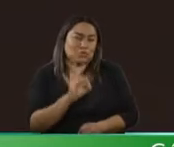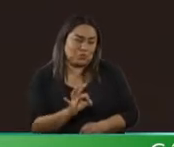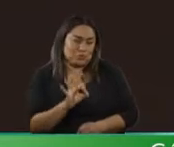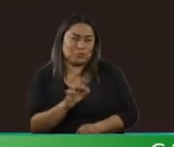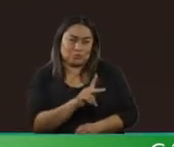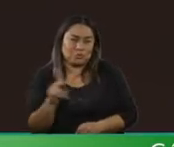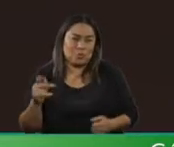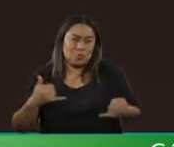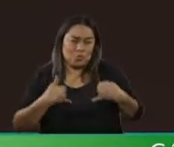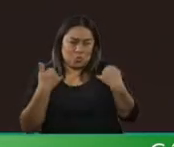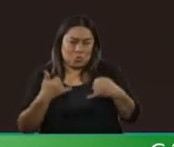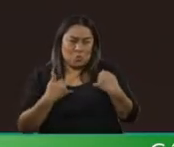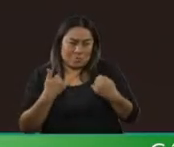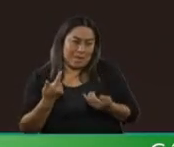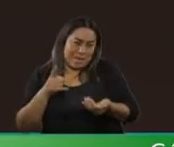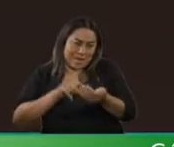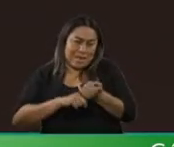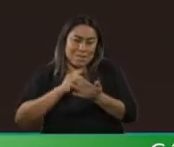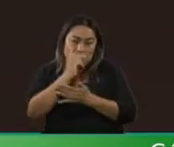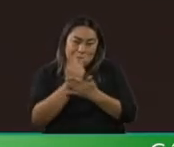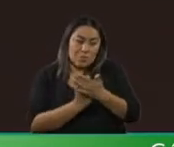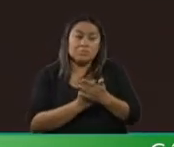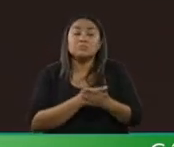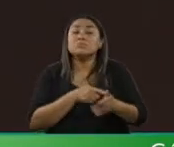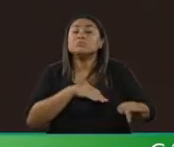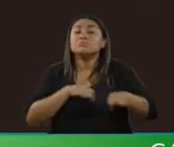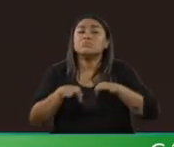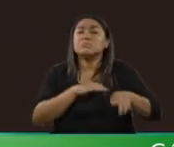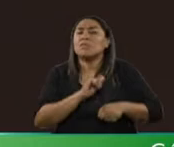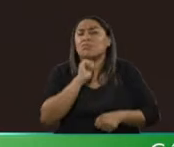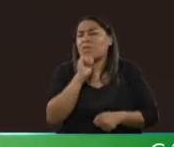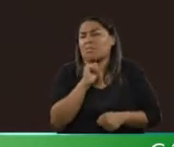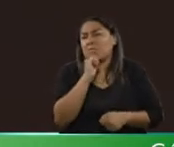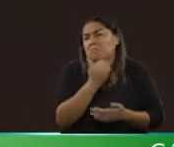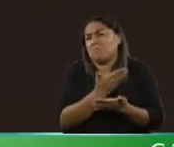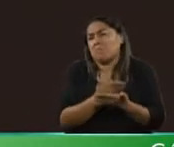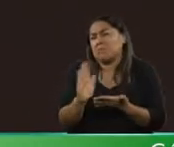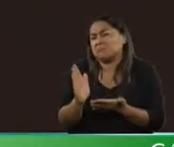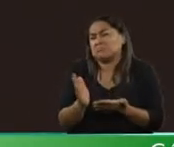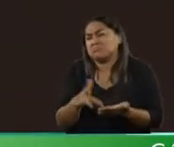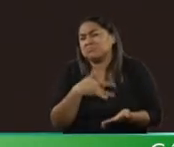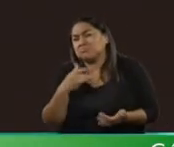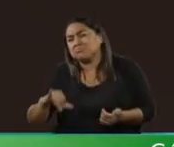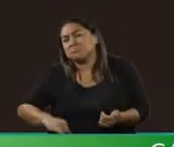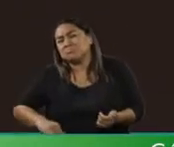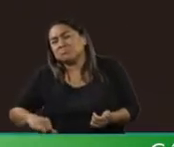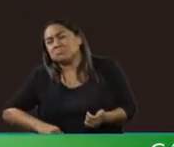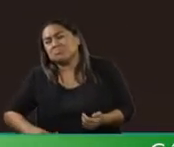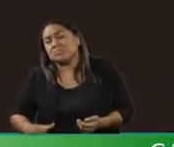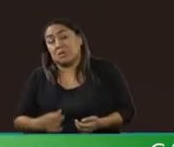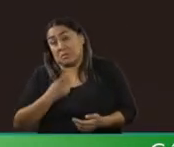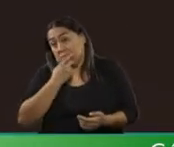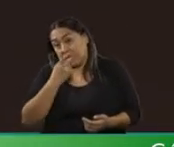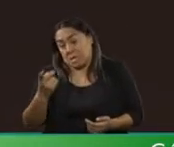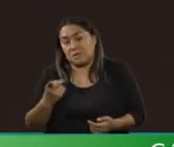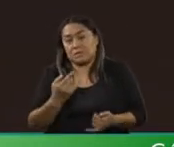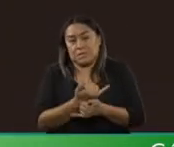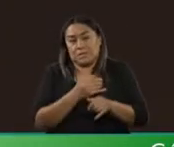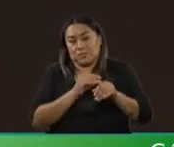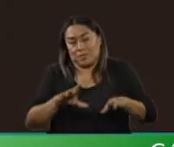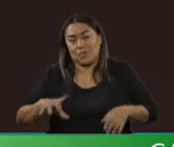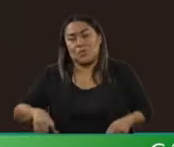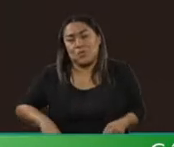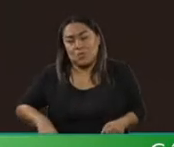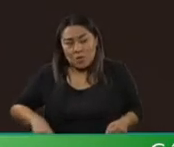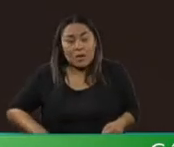los jóvenes en el programa no realizaban actividades relacionadas con sus intereses, según informes del propio gobierno, lo